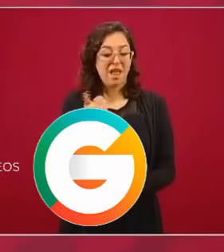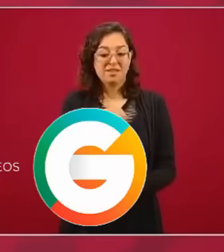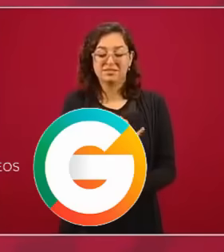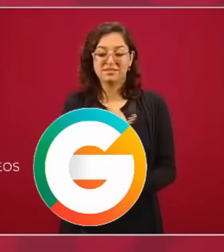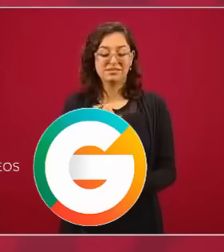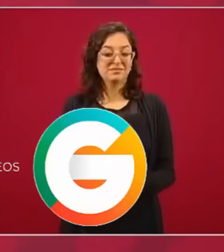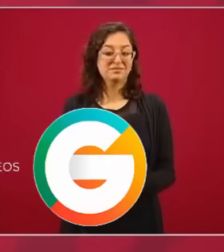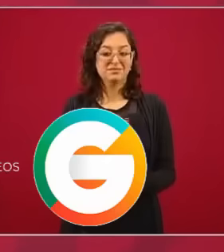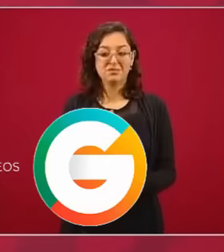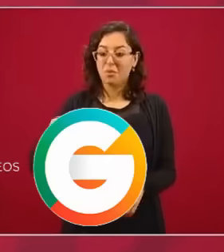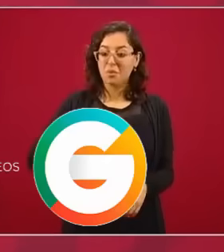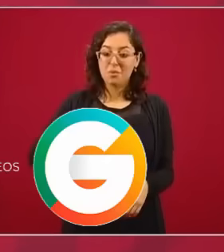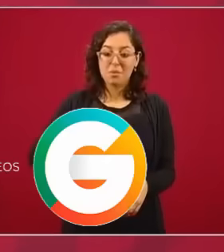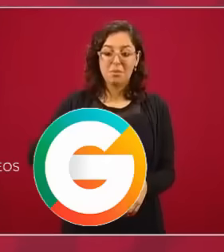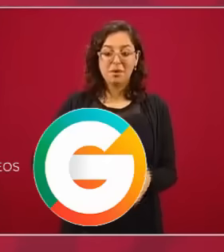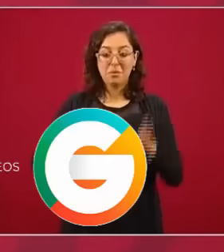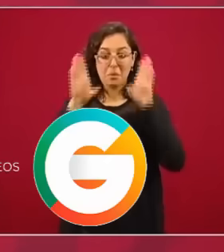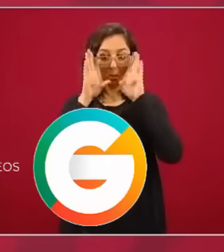va de la mano